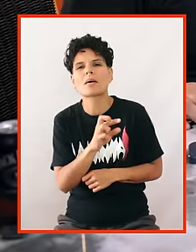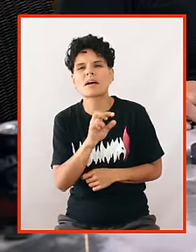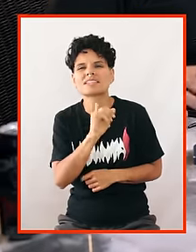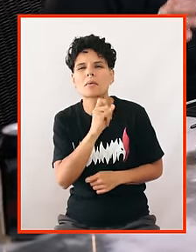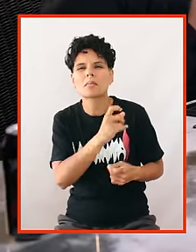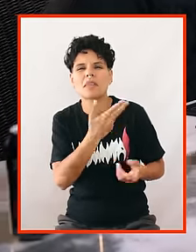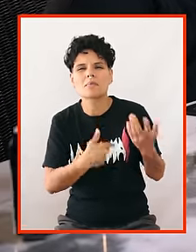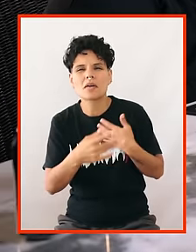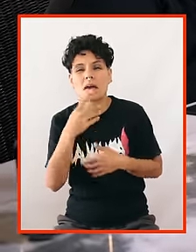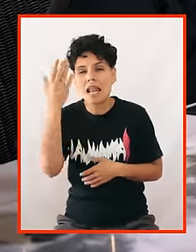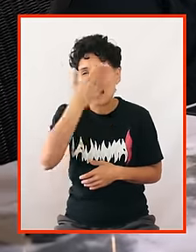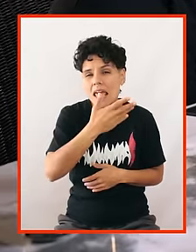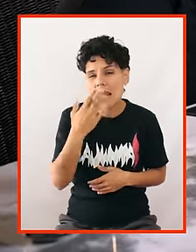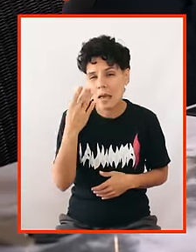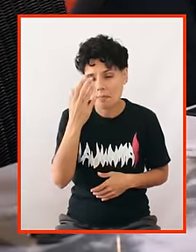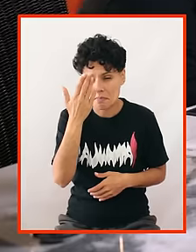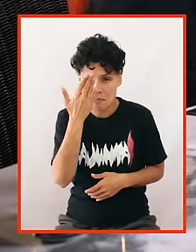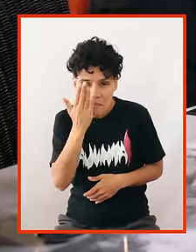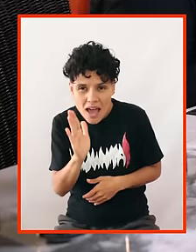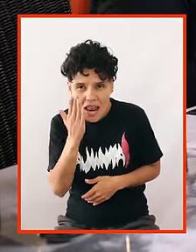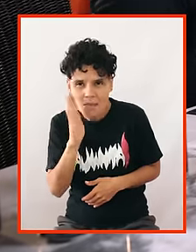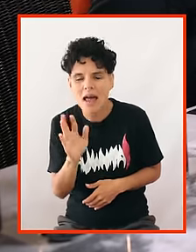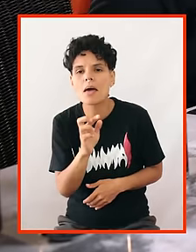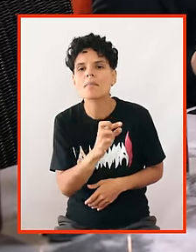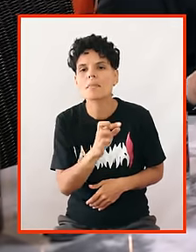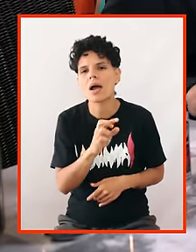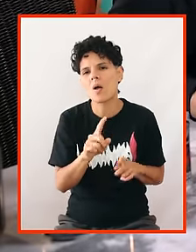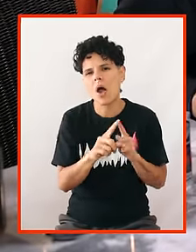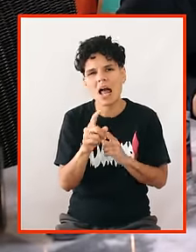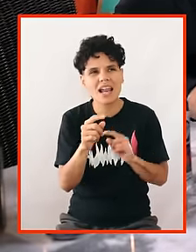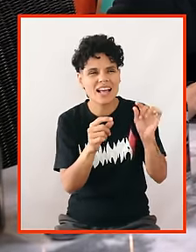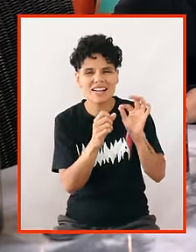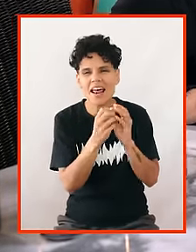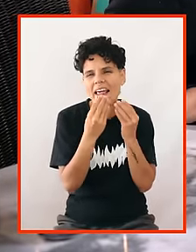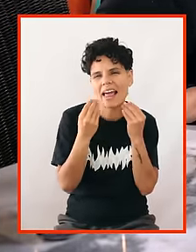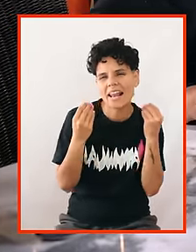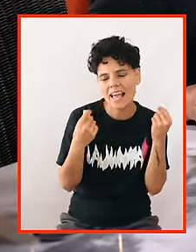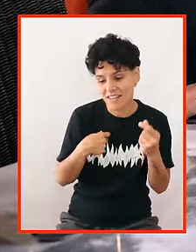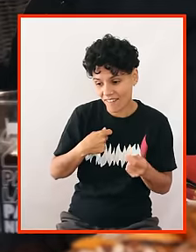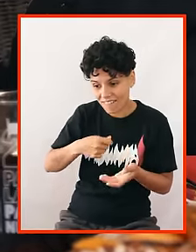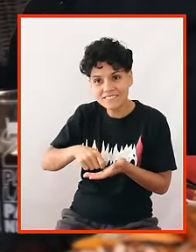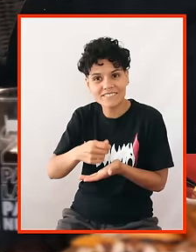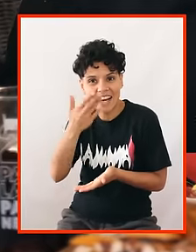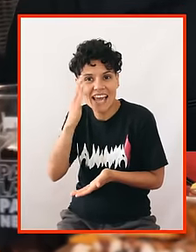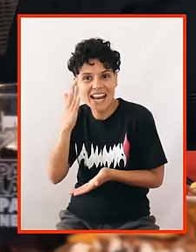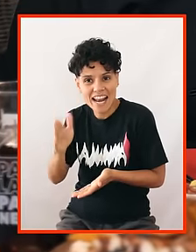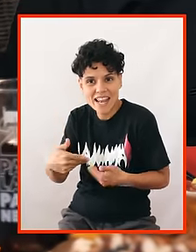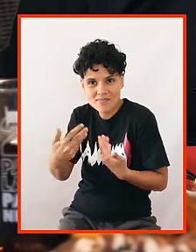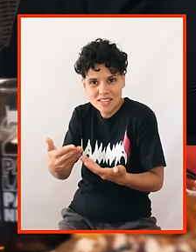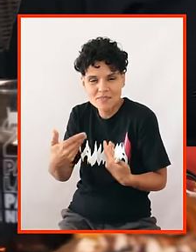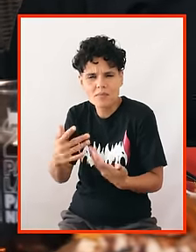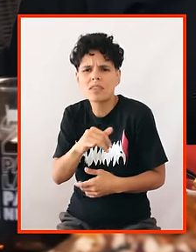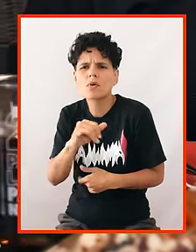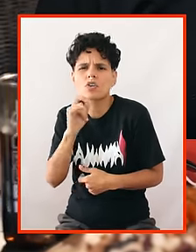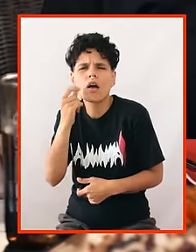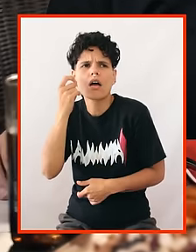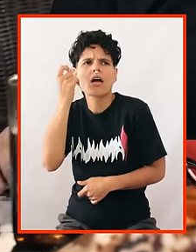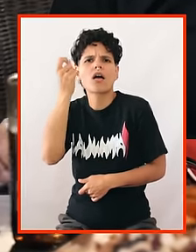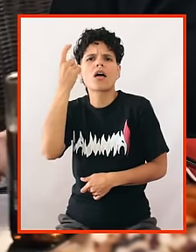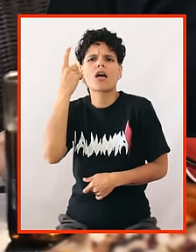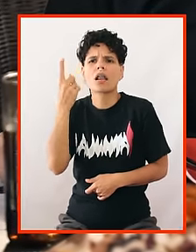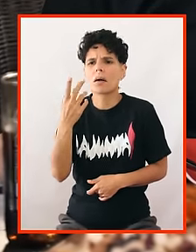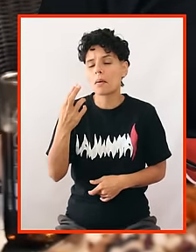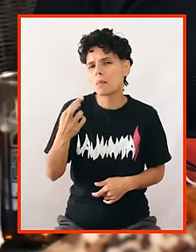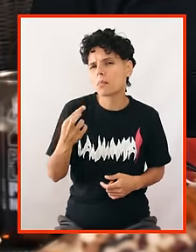me da, ¡oh, te tocó una negrita, te tocó una negrita! ¡Me tiraba la más fulera! Después caché, como era lo grande antes con